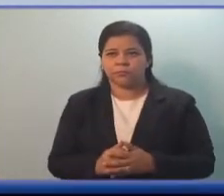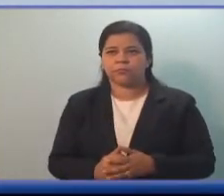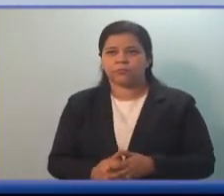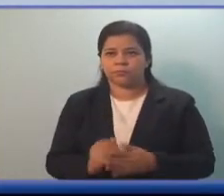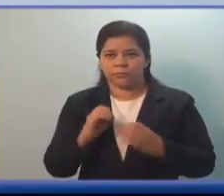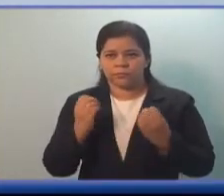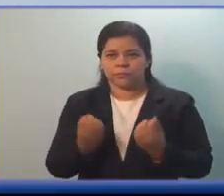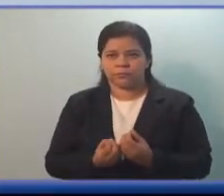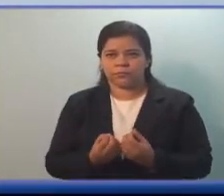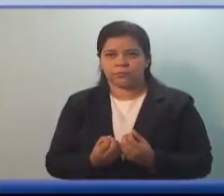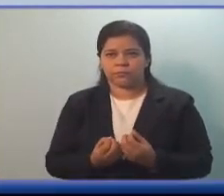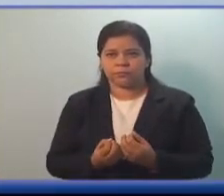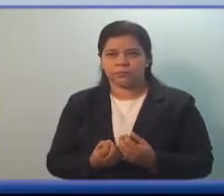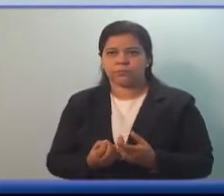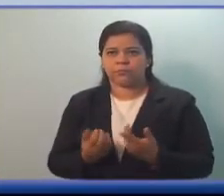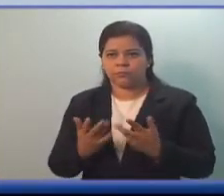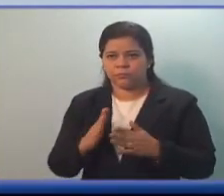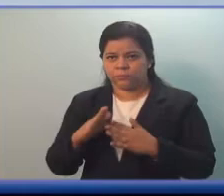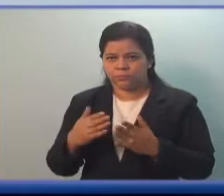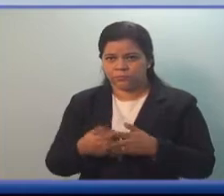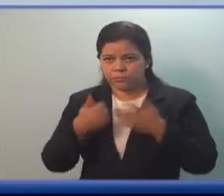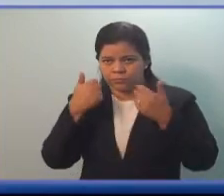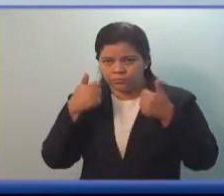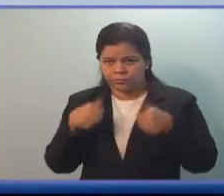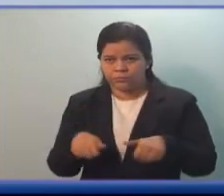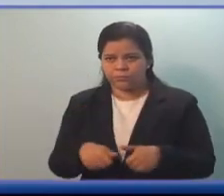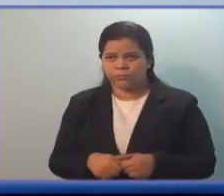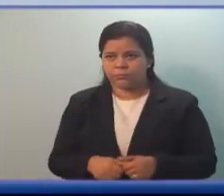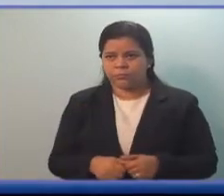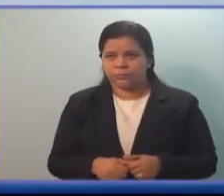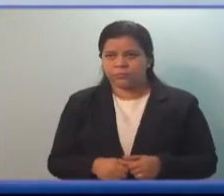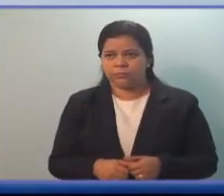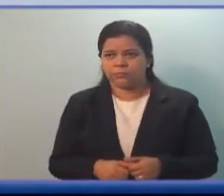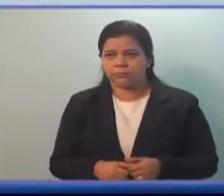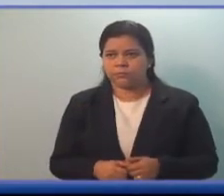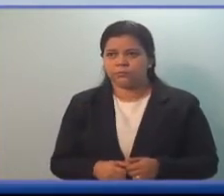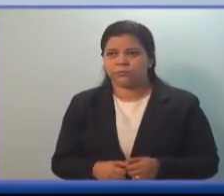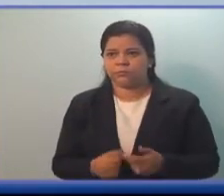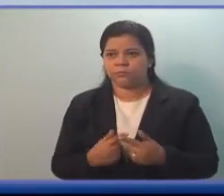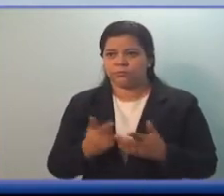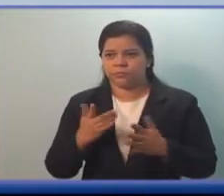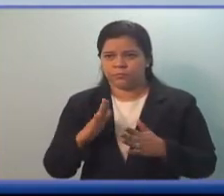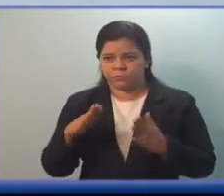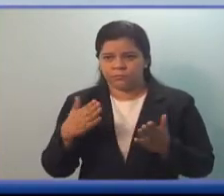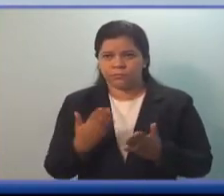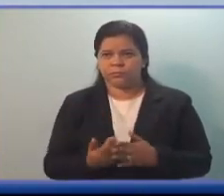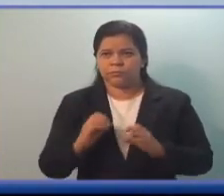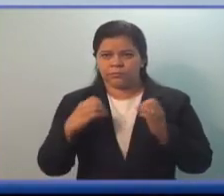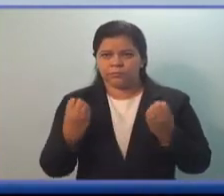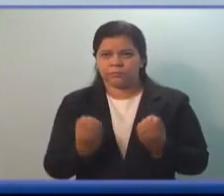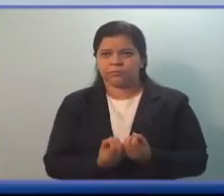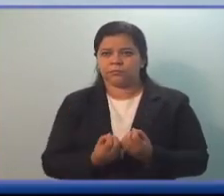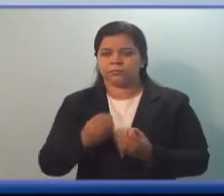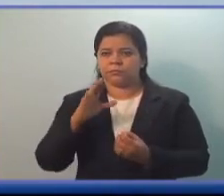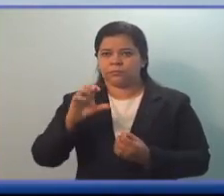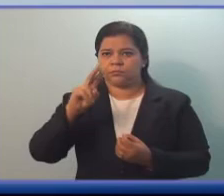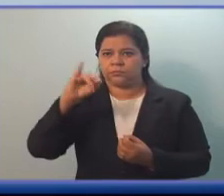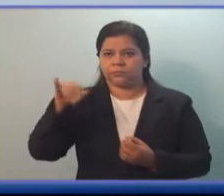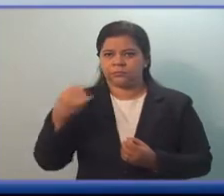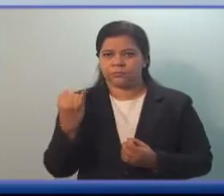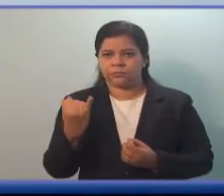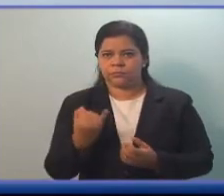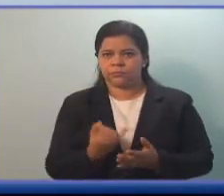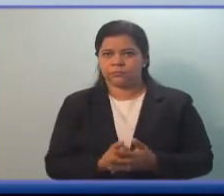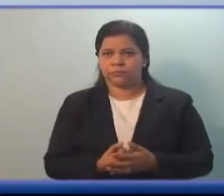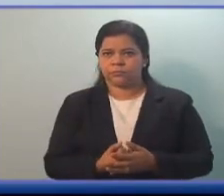como destinado, por decir así, o encomendado esta función a lo que es el Consejo Nacional de la Judicatura, que hace